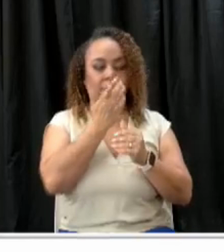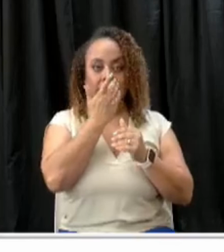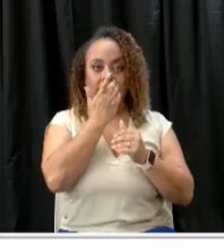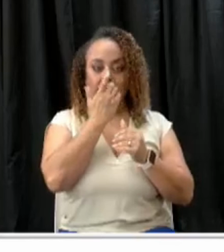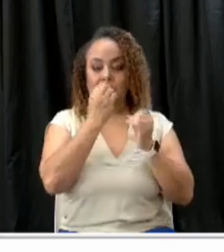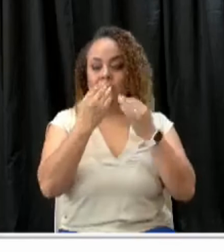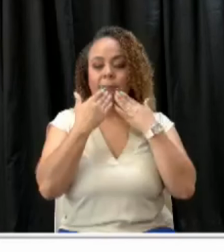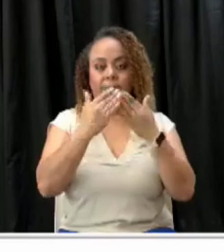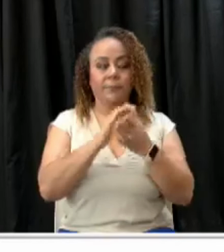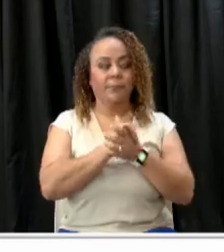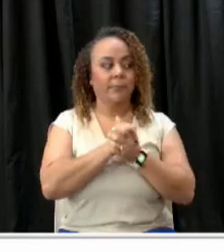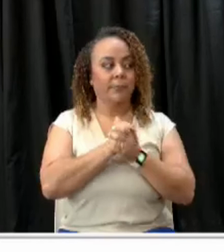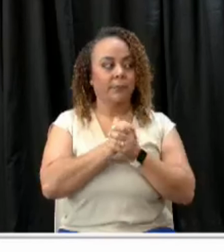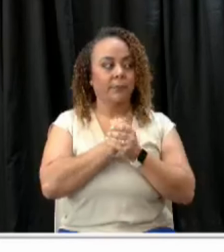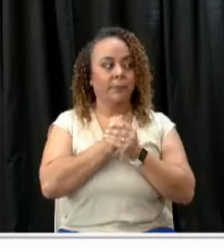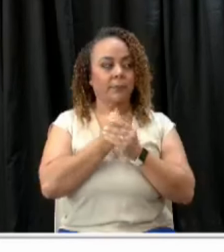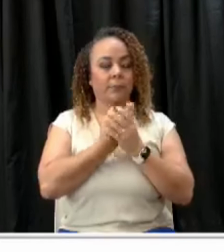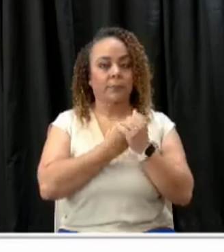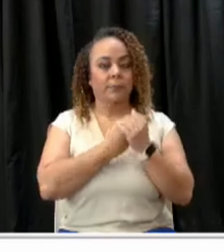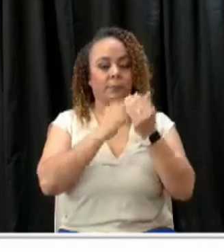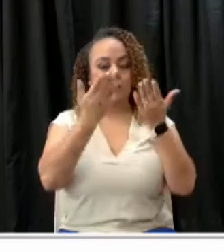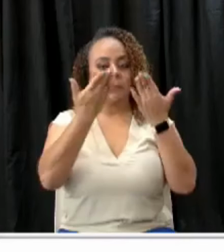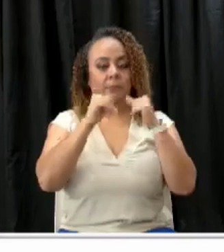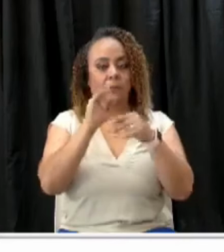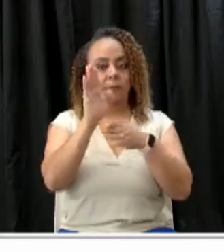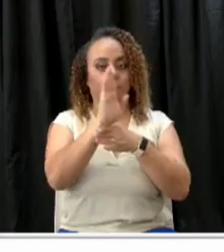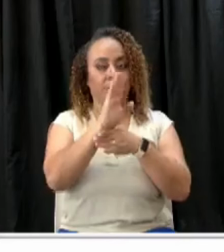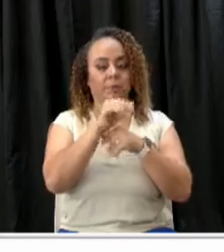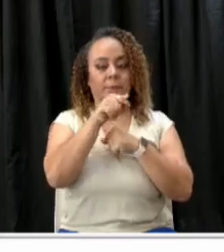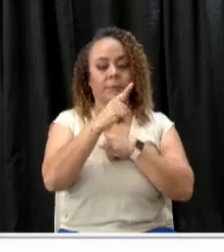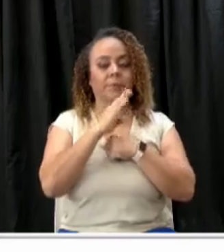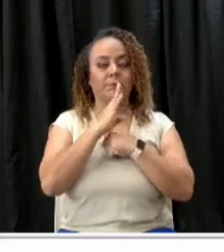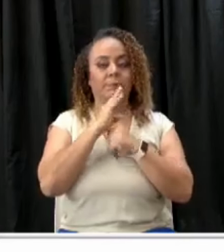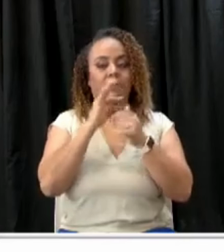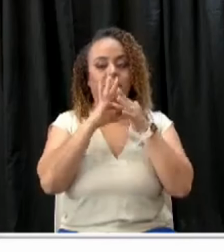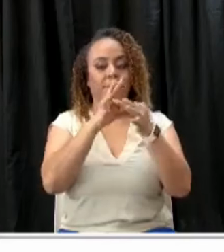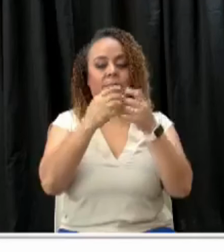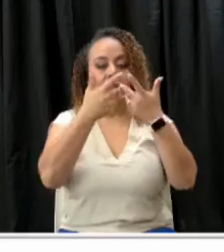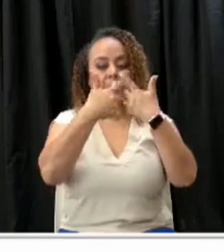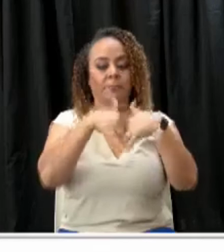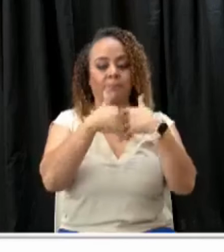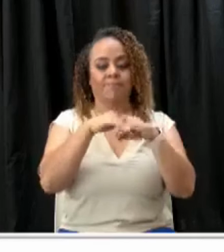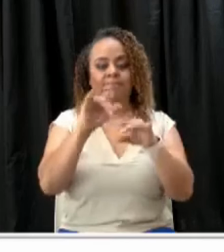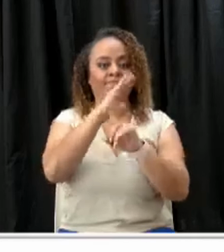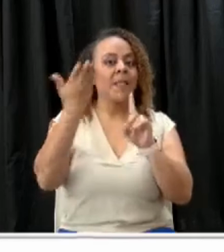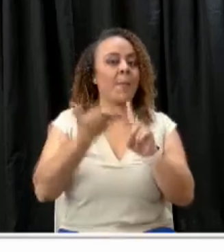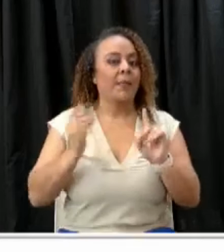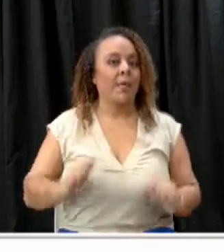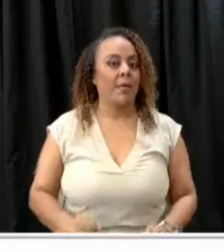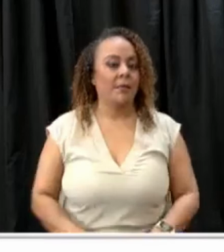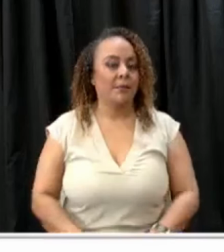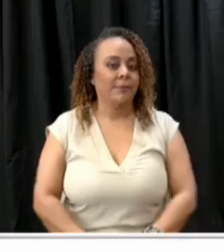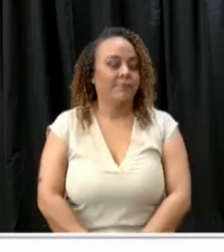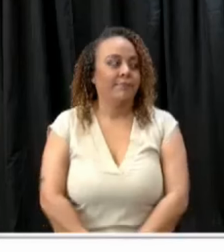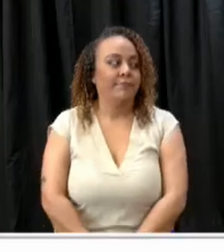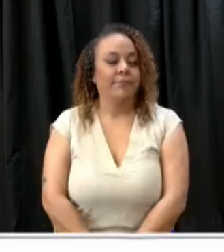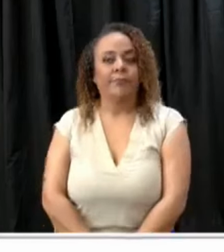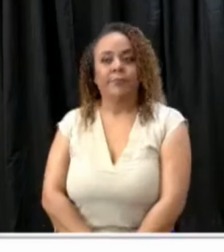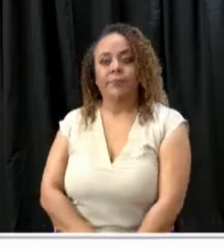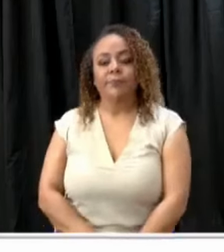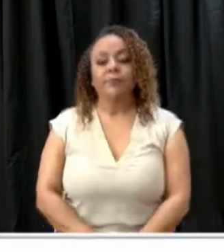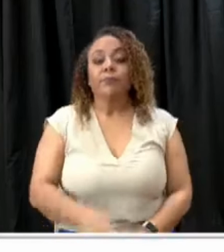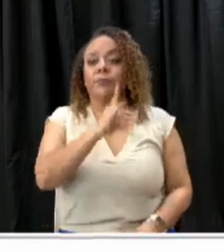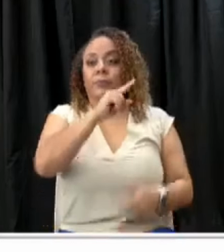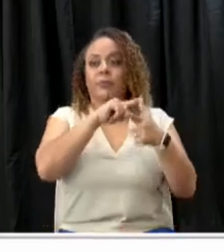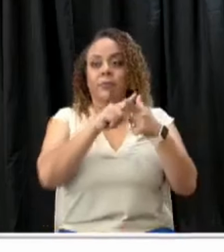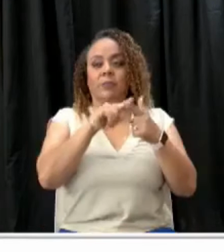Muchísimas gracias. En la siguiente diapositiva nos habla sobre las industrias impactadas. Y